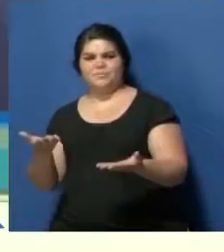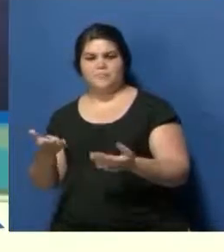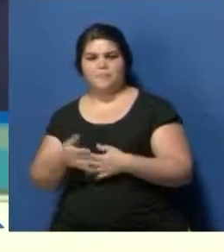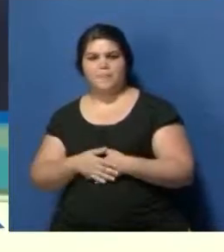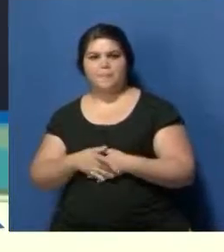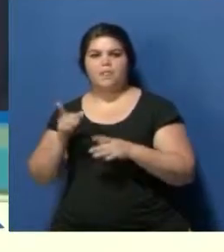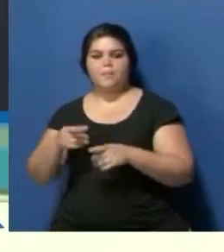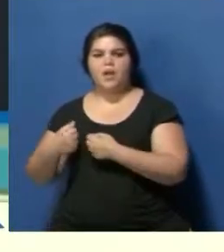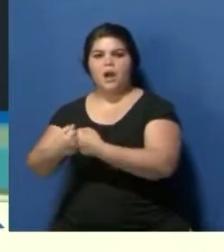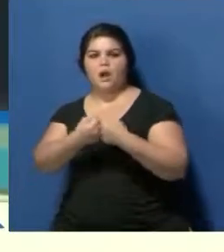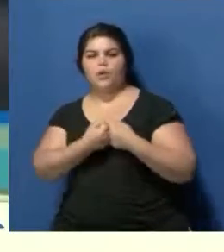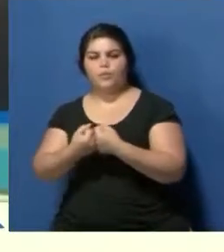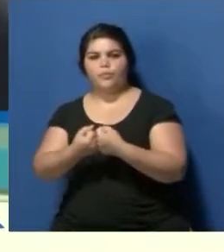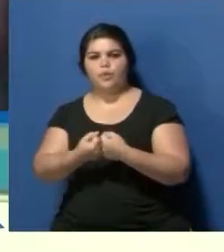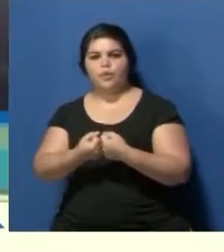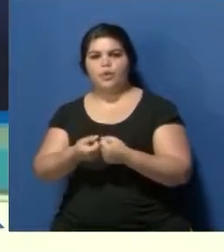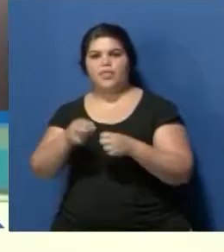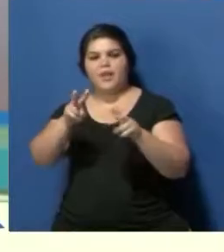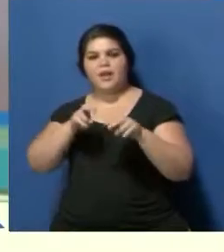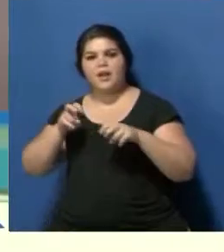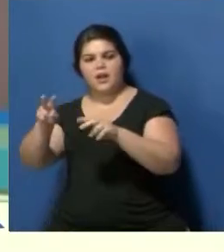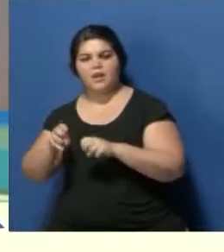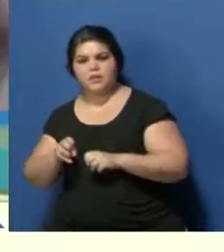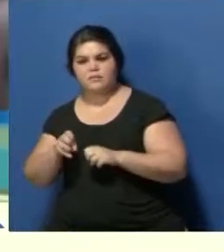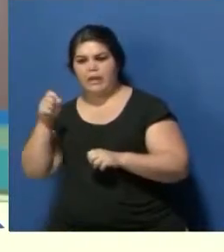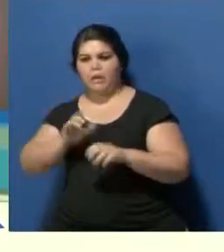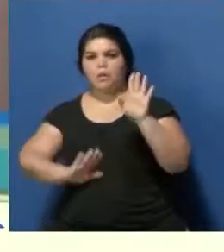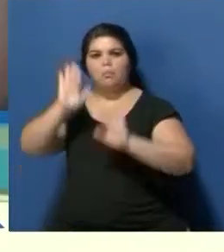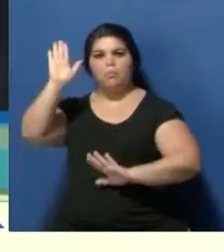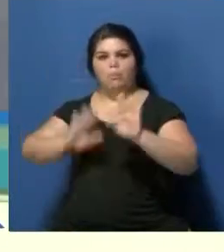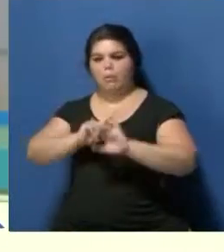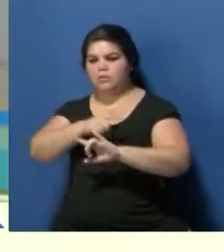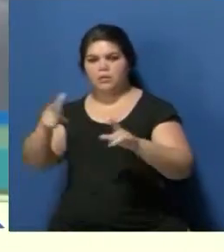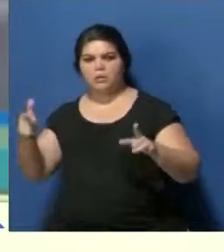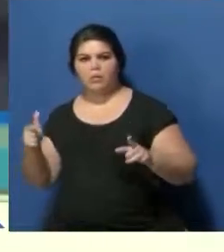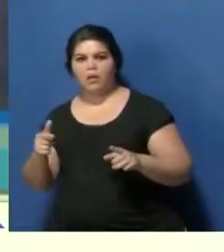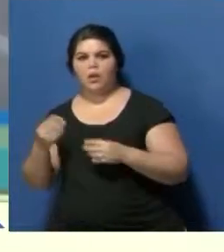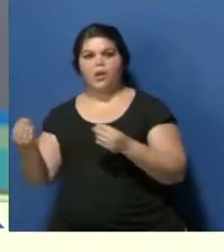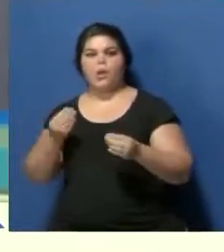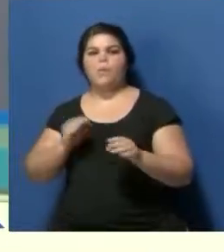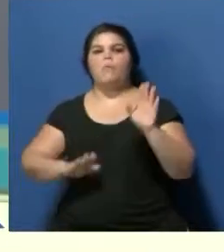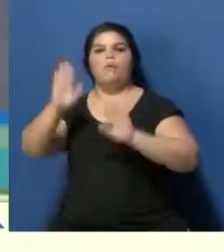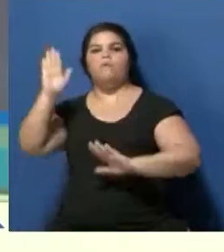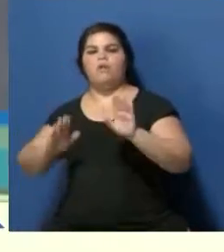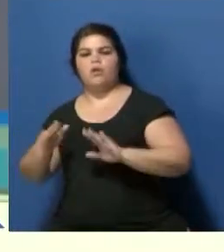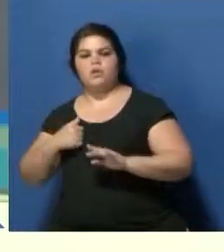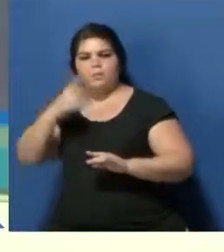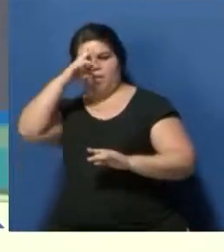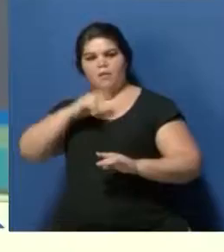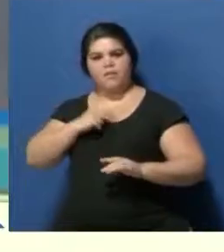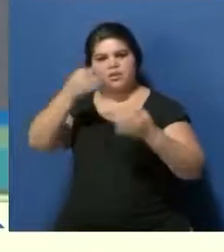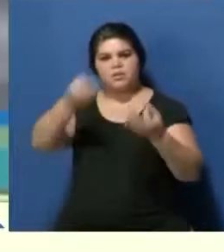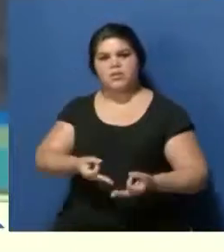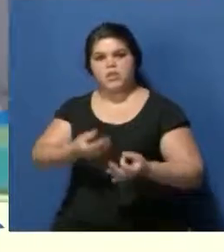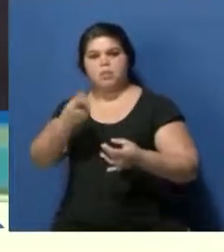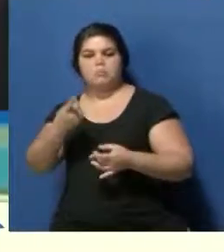La negociación de ganancia, en donde nadie votó o dejó de votar por convicciones, por principios, por análisis objetivo,